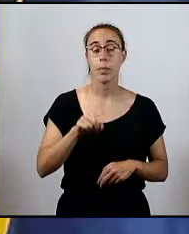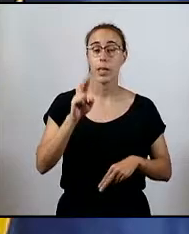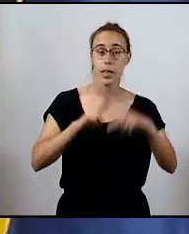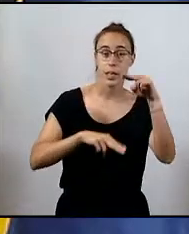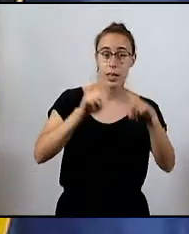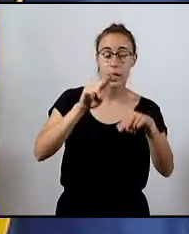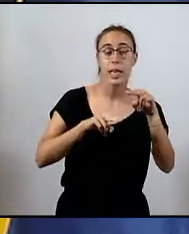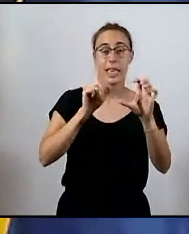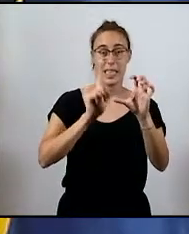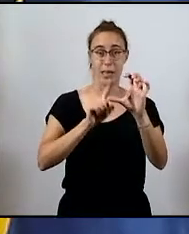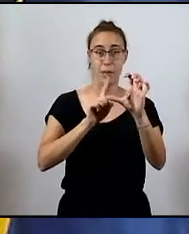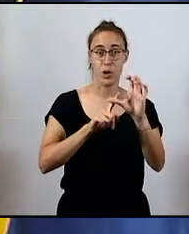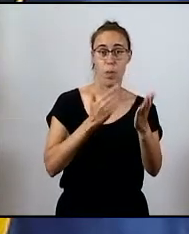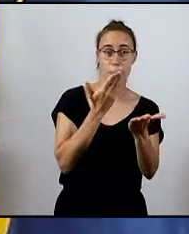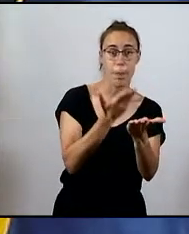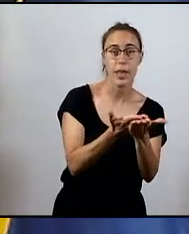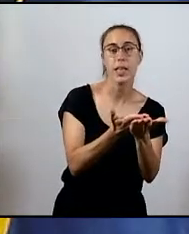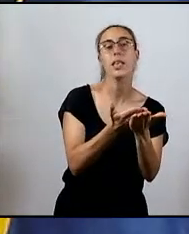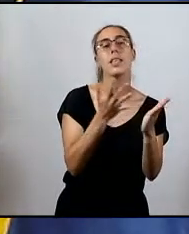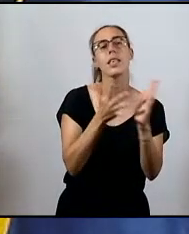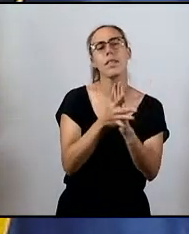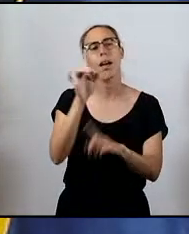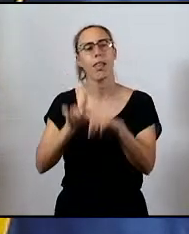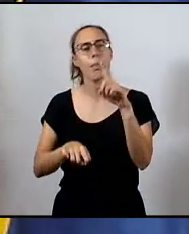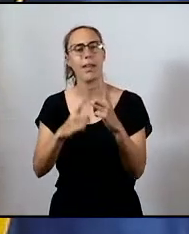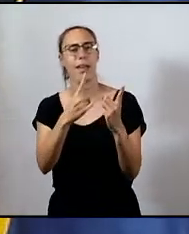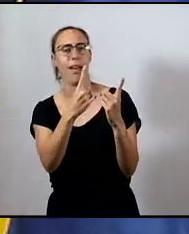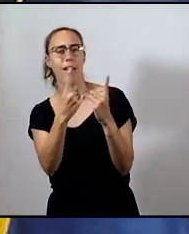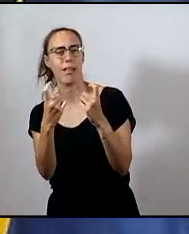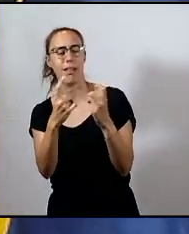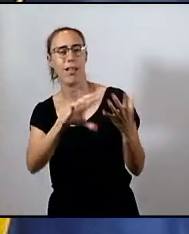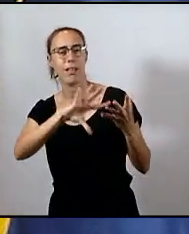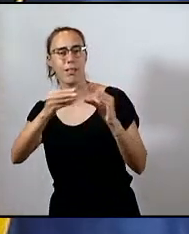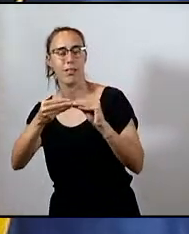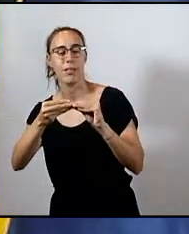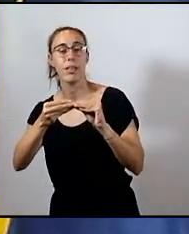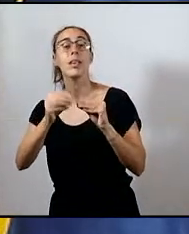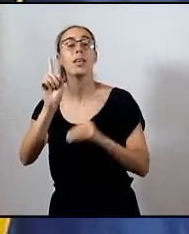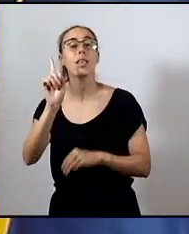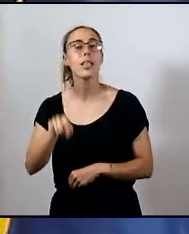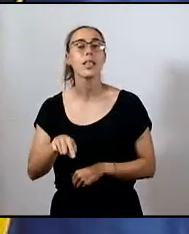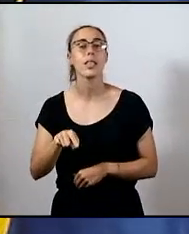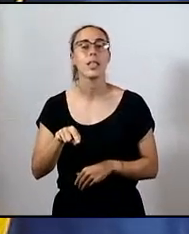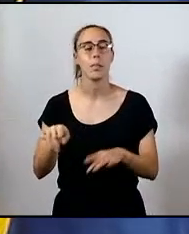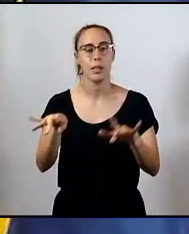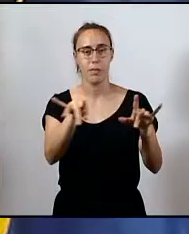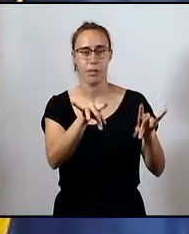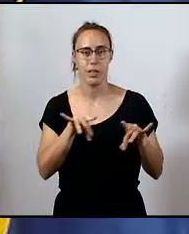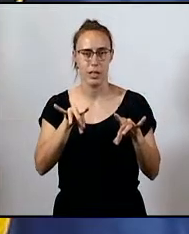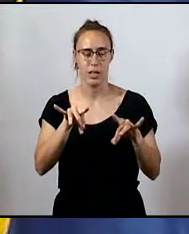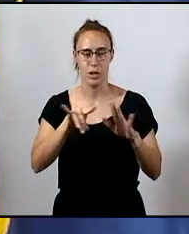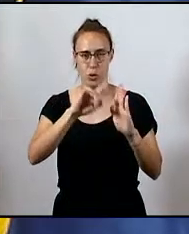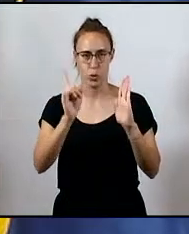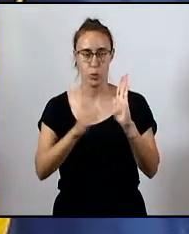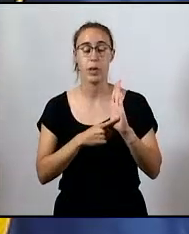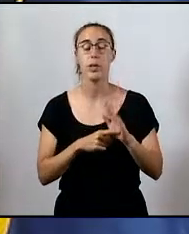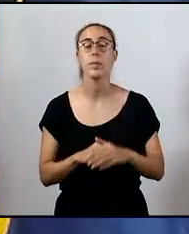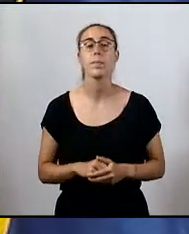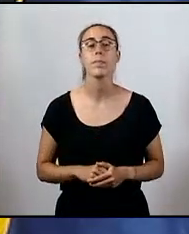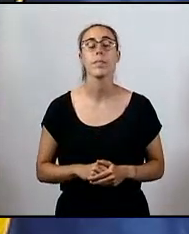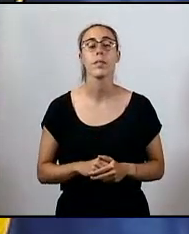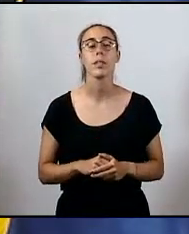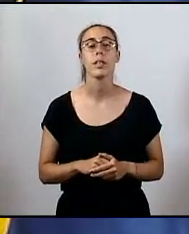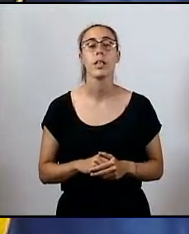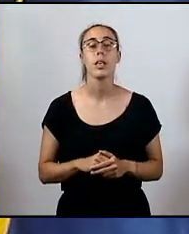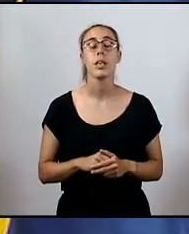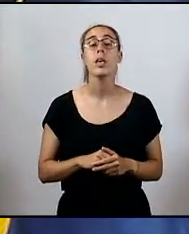extremeños miren por igual a sus necesidades y también a la cohesión de todas las comarcas. Otra prioridad será